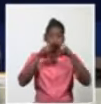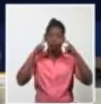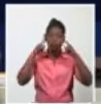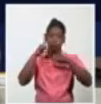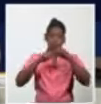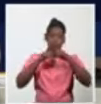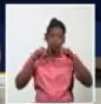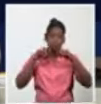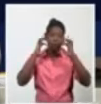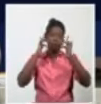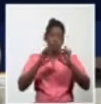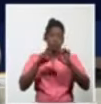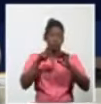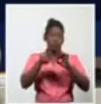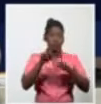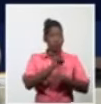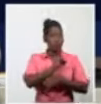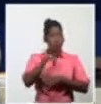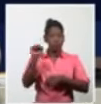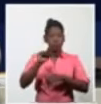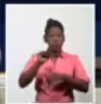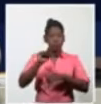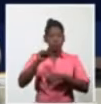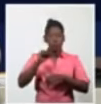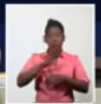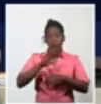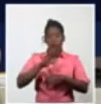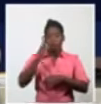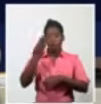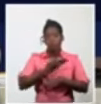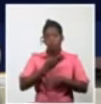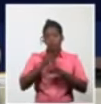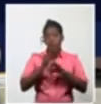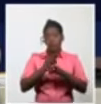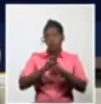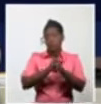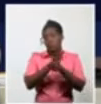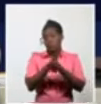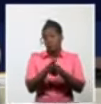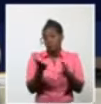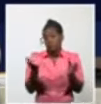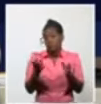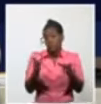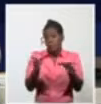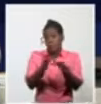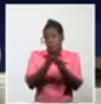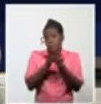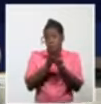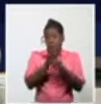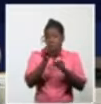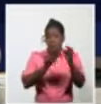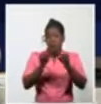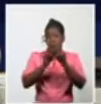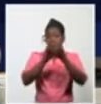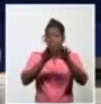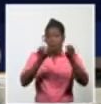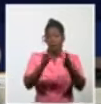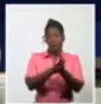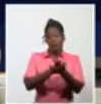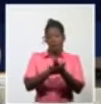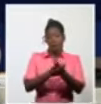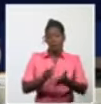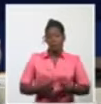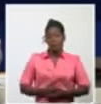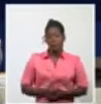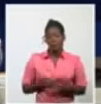eso lograremos controlarla o por lo menos reducir al mínimo la incidencia de esta enfermedad. Es lo que